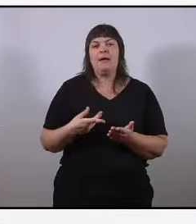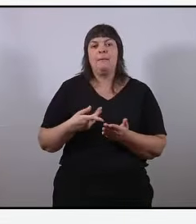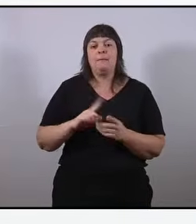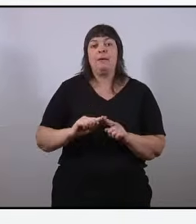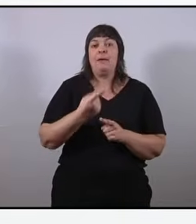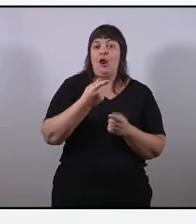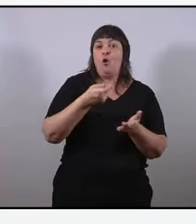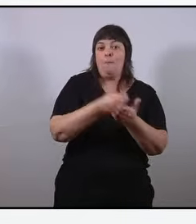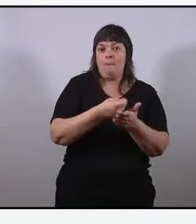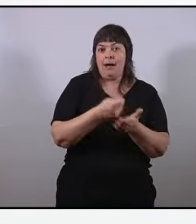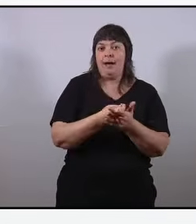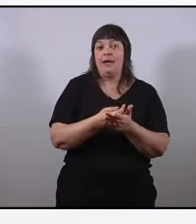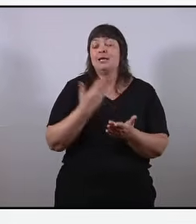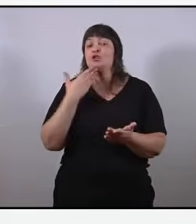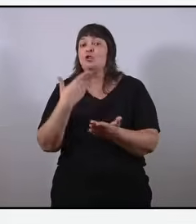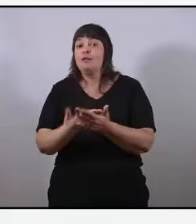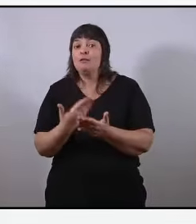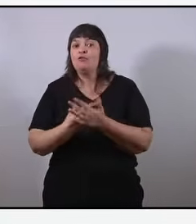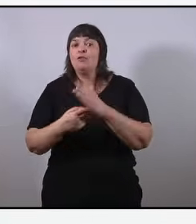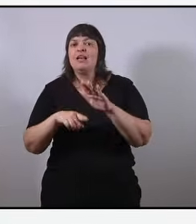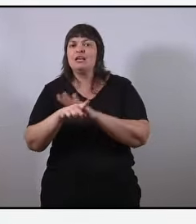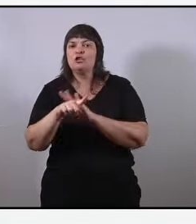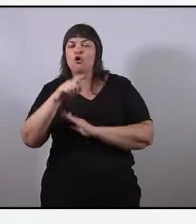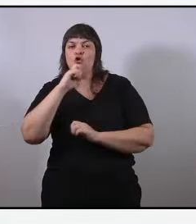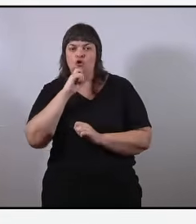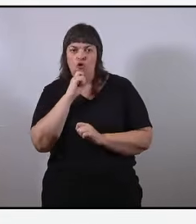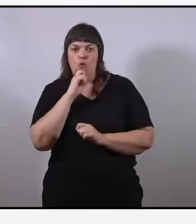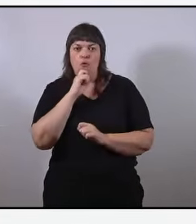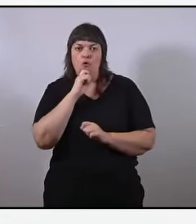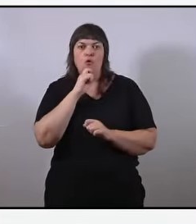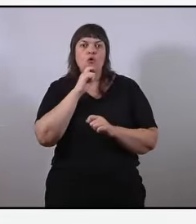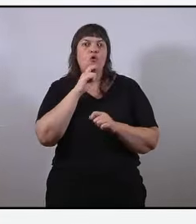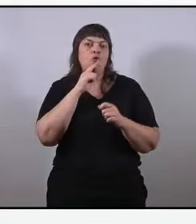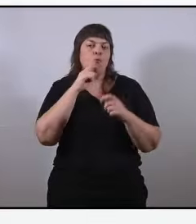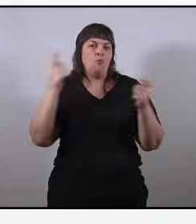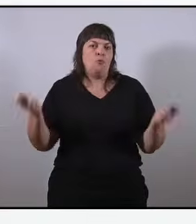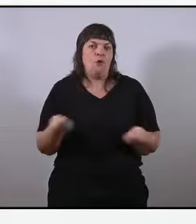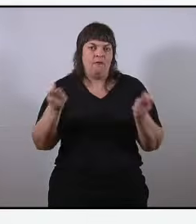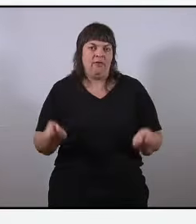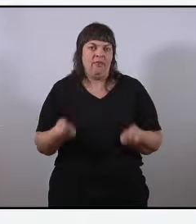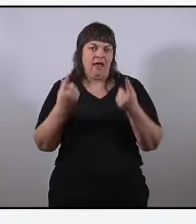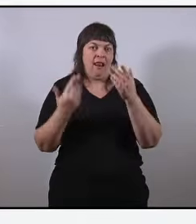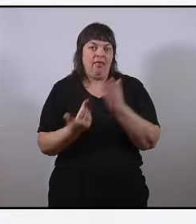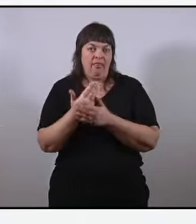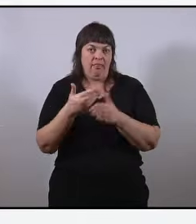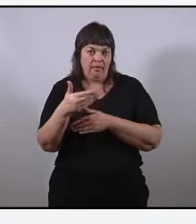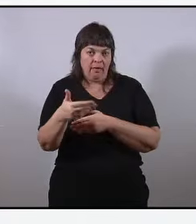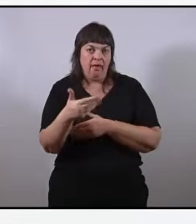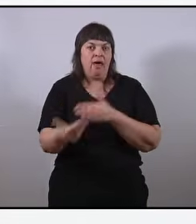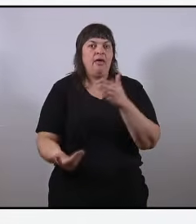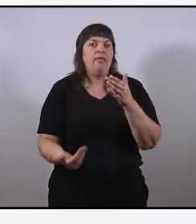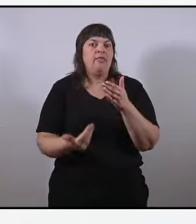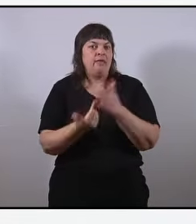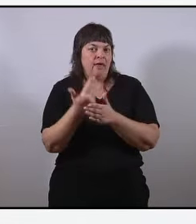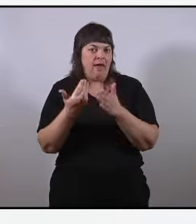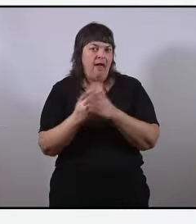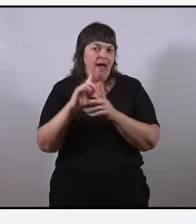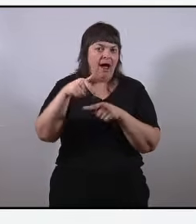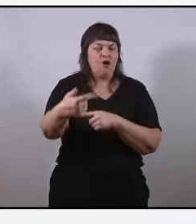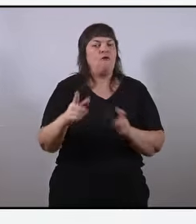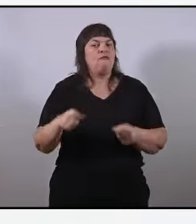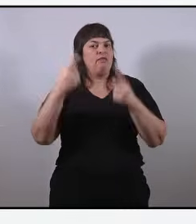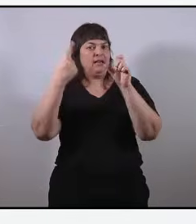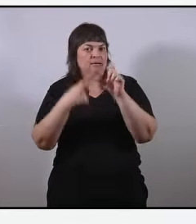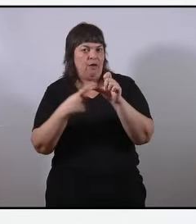las solicitudes podrán tramitarse desde su publicación en los próximos días en el Diario Oficial de